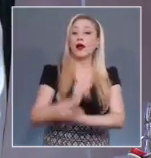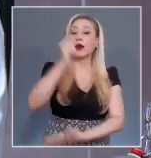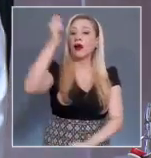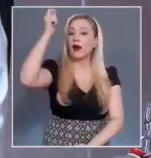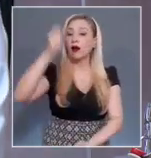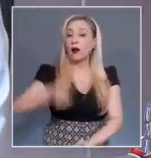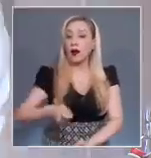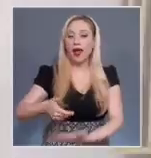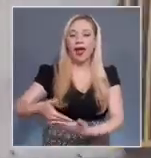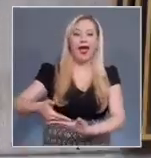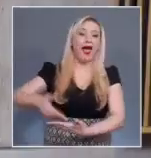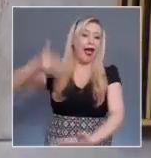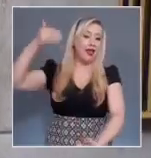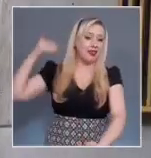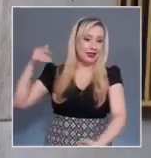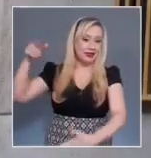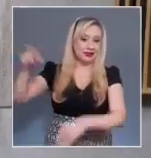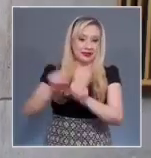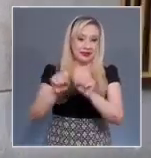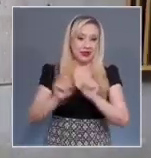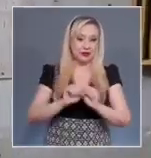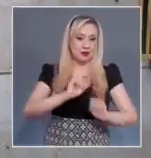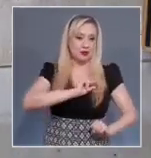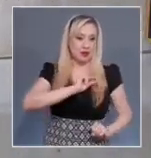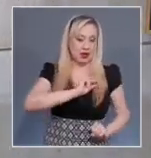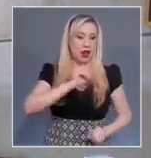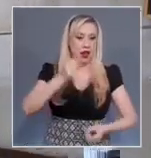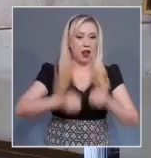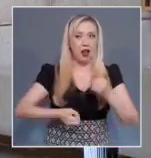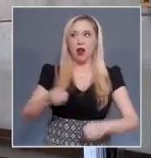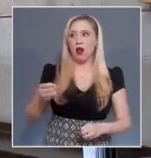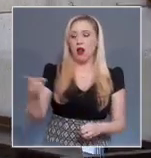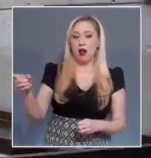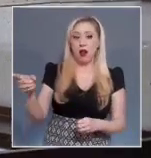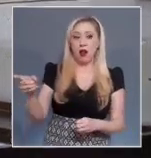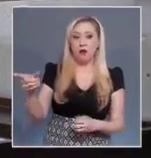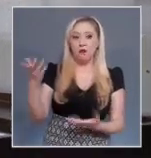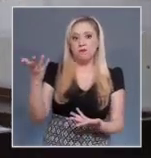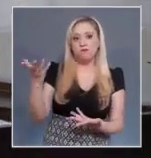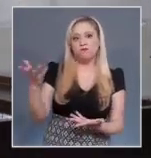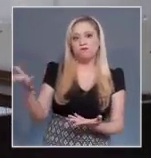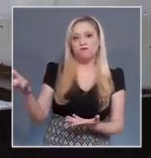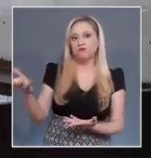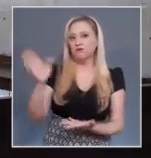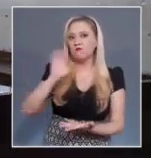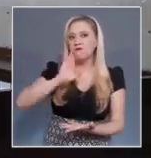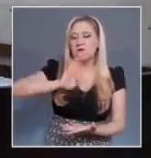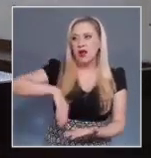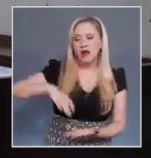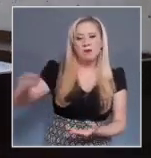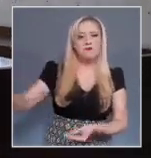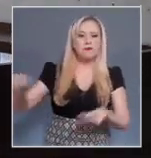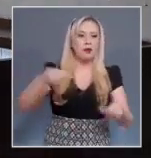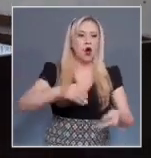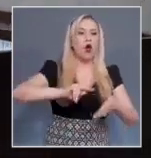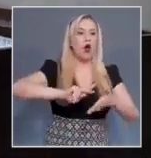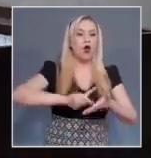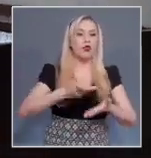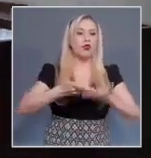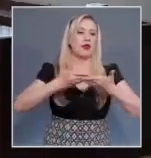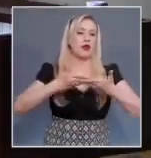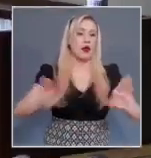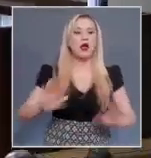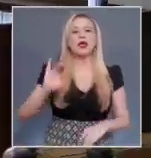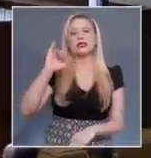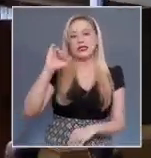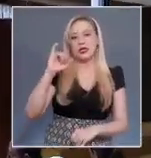sala especializada. 4 de los magistrados determinaron que sí se excedió el plazo de un año para resolver las quejas, ya que la excisión